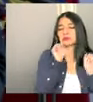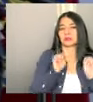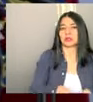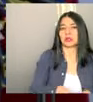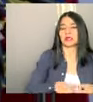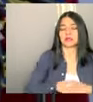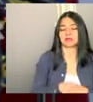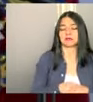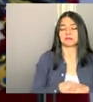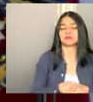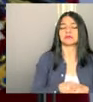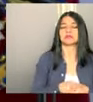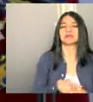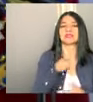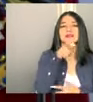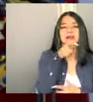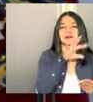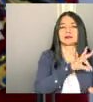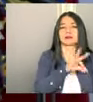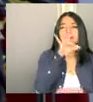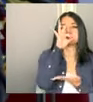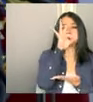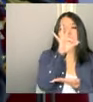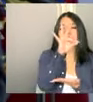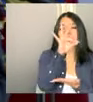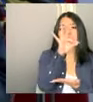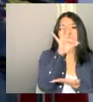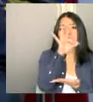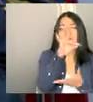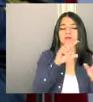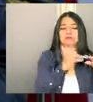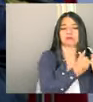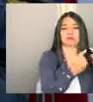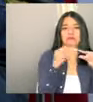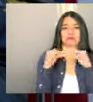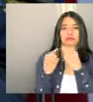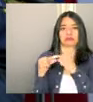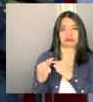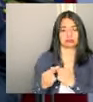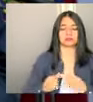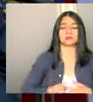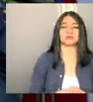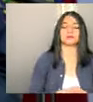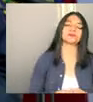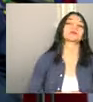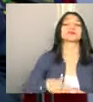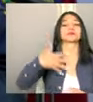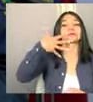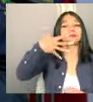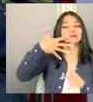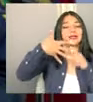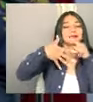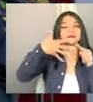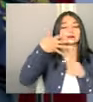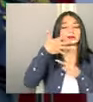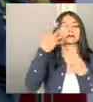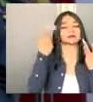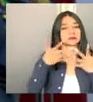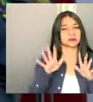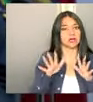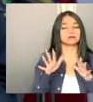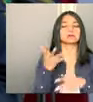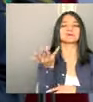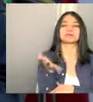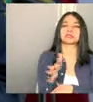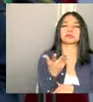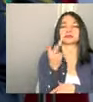la definición de quienes representan en esos cuerpos colegiados. Finalmente, decirles que efectivamente hemos puesto al menos